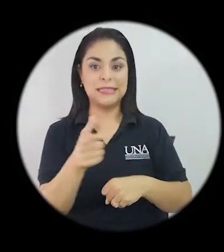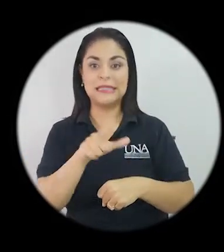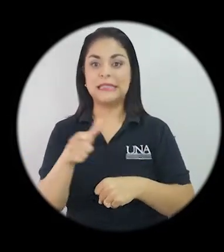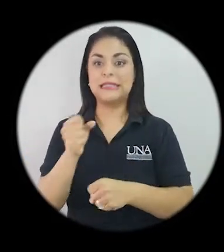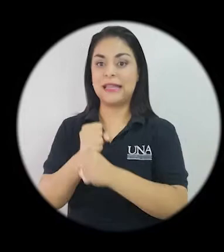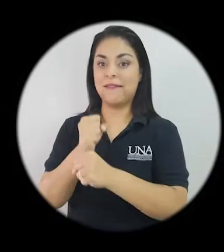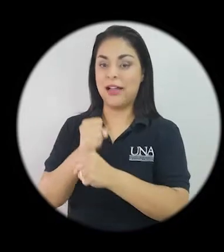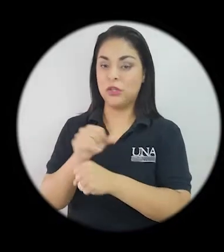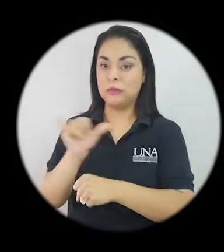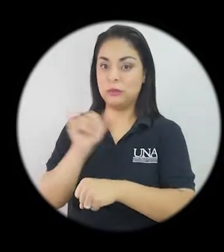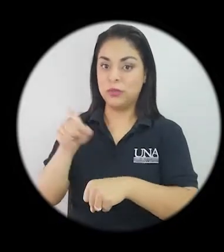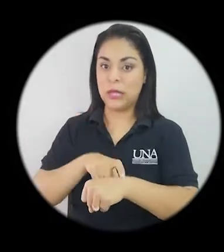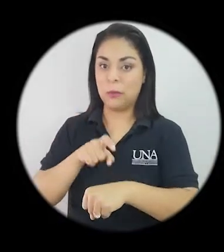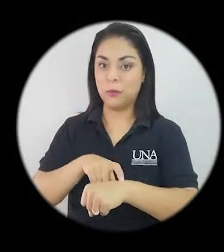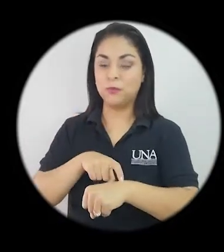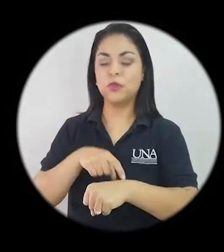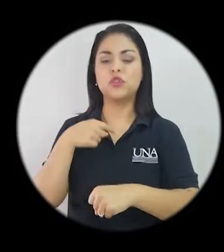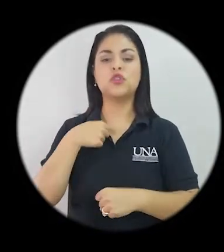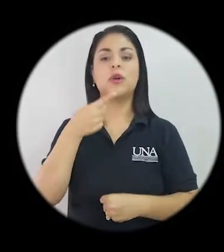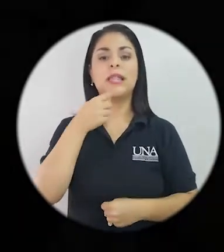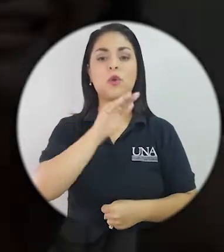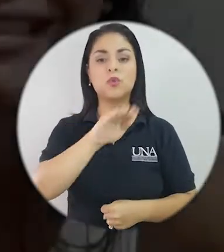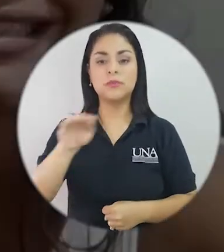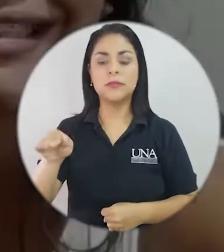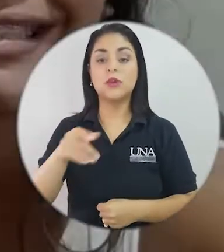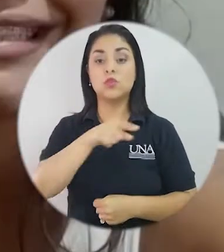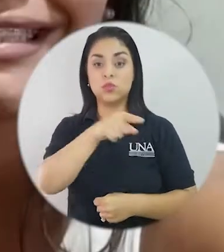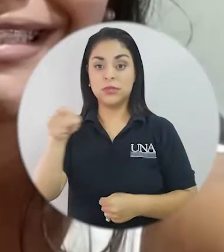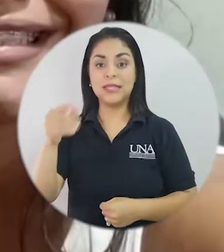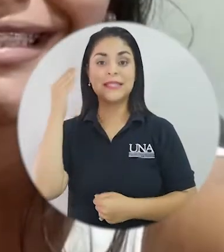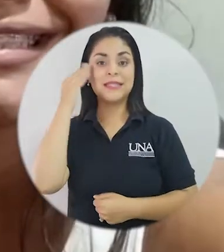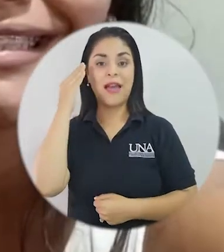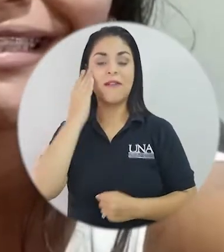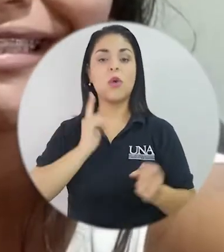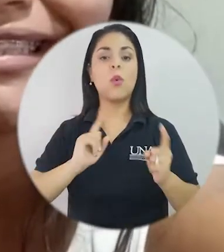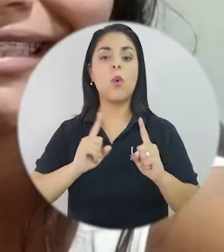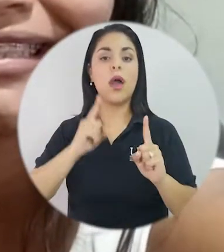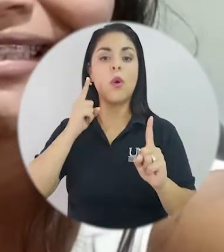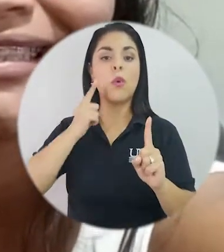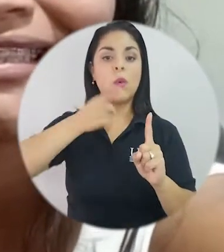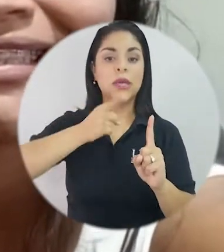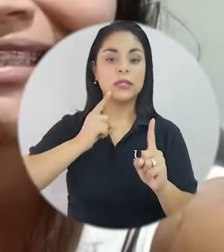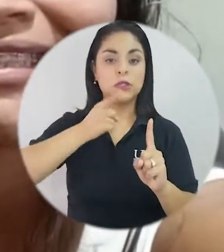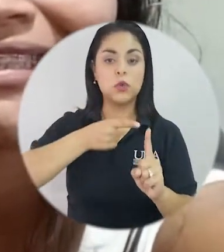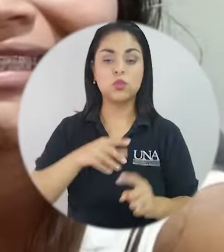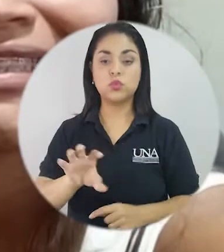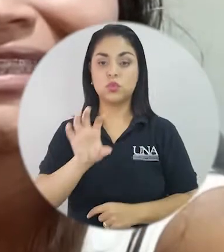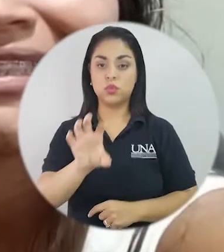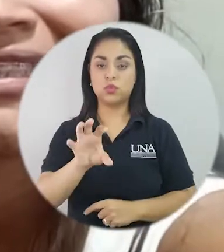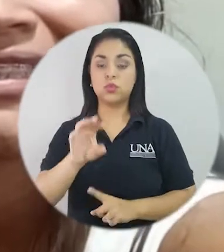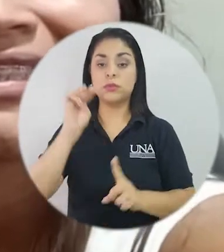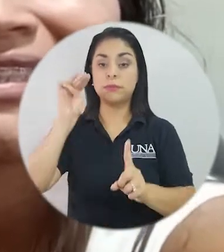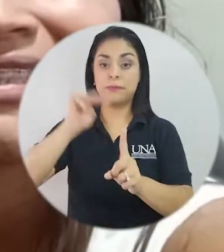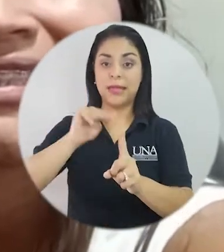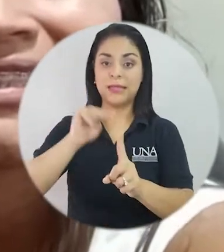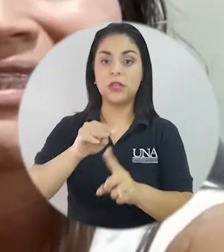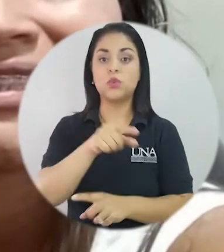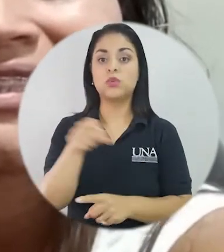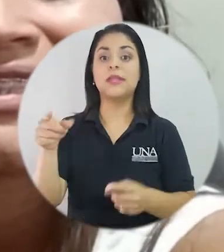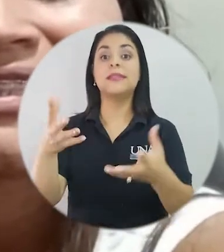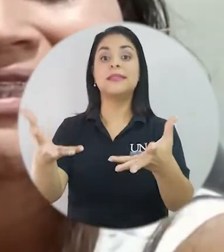la tesis y también estaba trabajando a la vez. Yo les diría que si tienen pues definido los objetivos